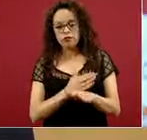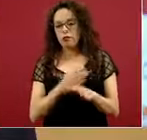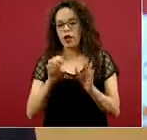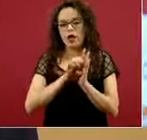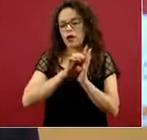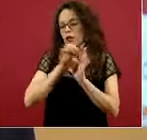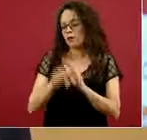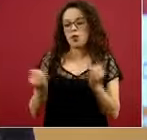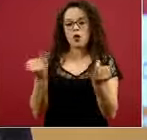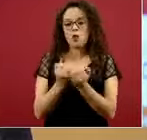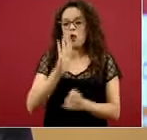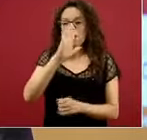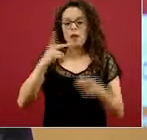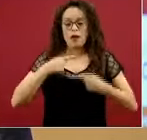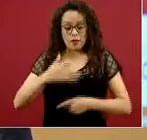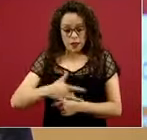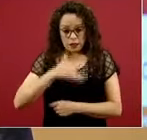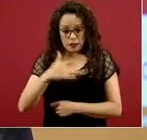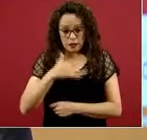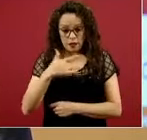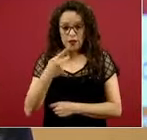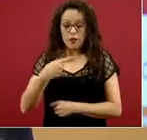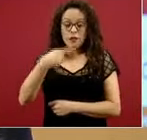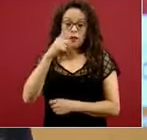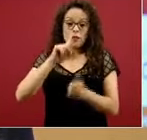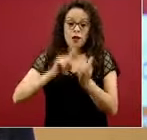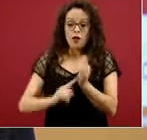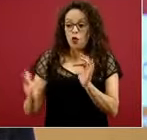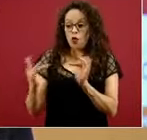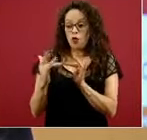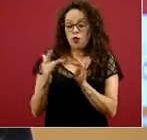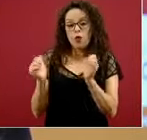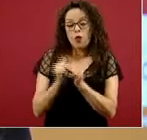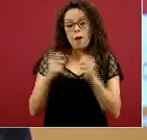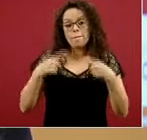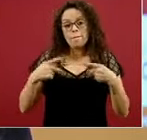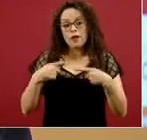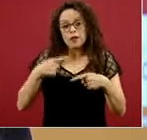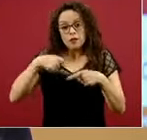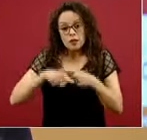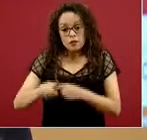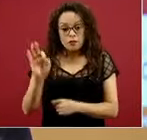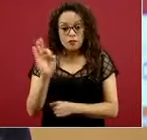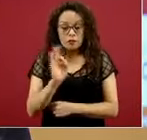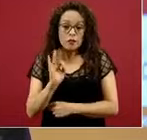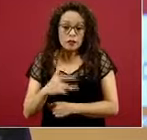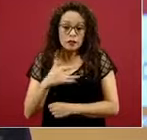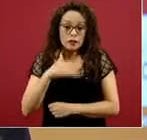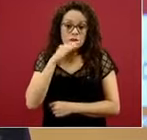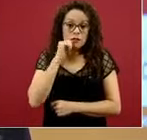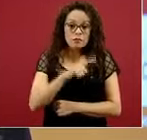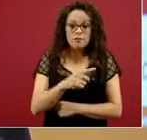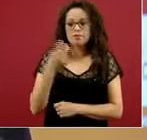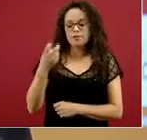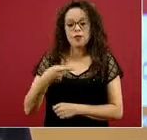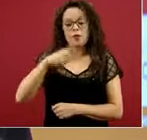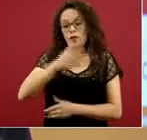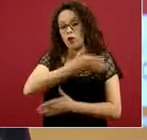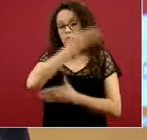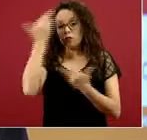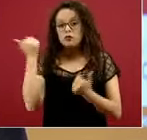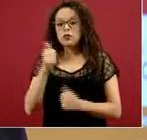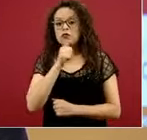aunque esta persona, pues lo único que tiene es un contacto de alguien que inició con síntomas en algún momento y todavía no sabemos si esta